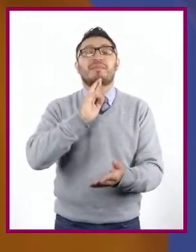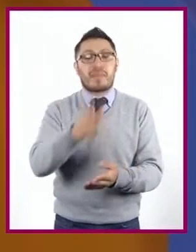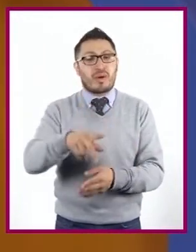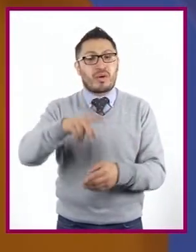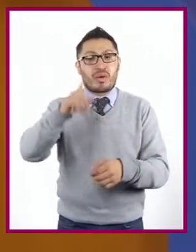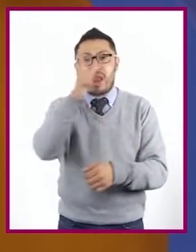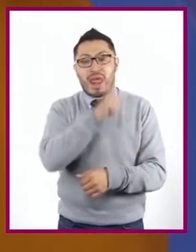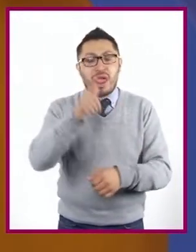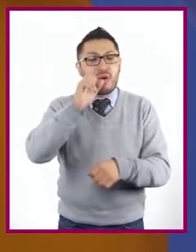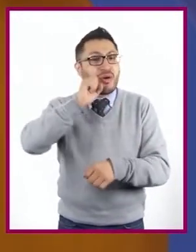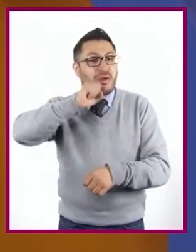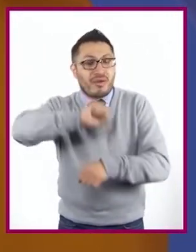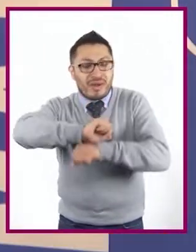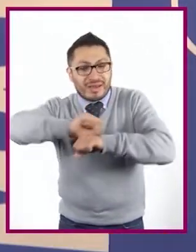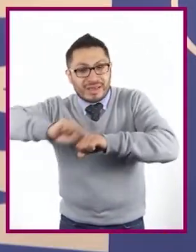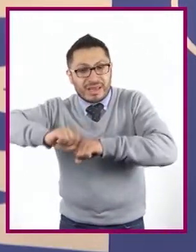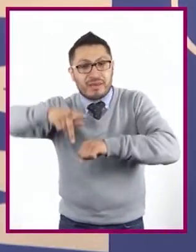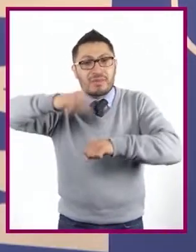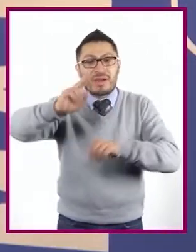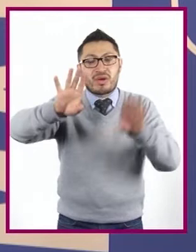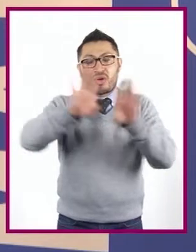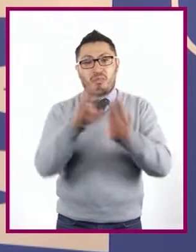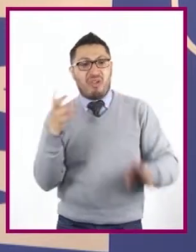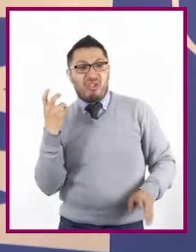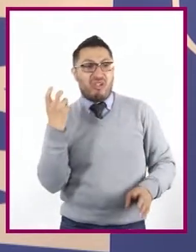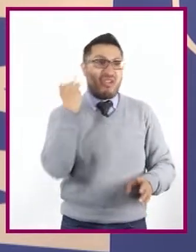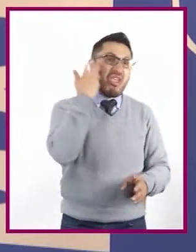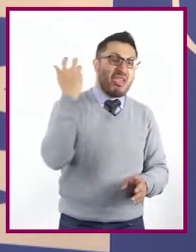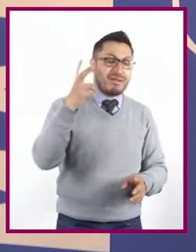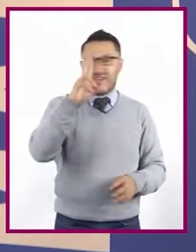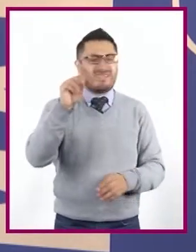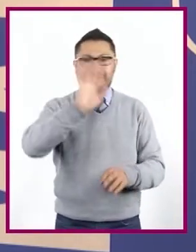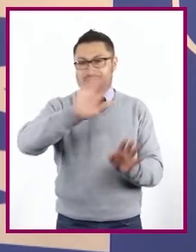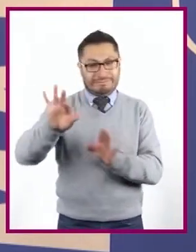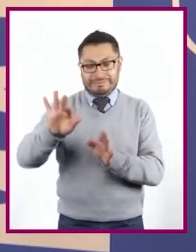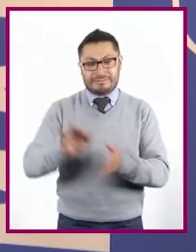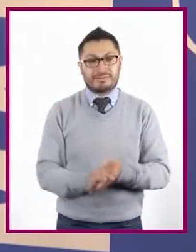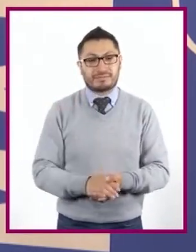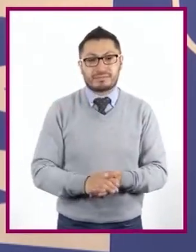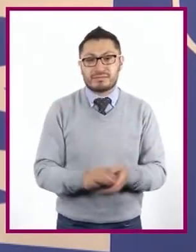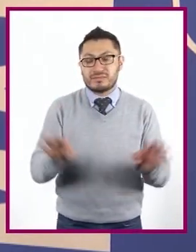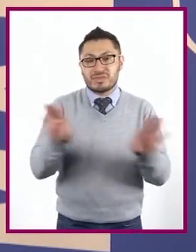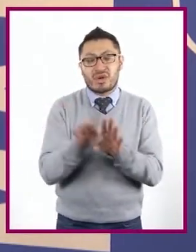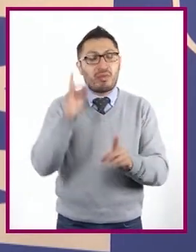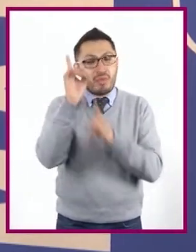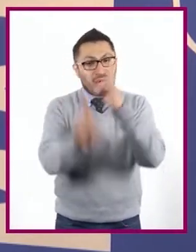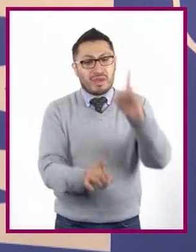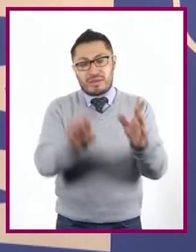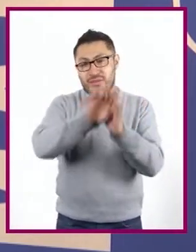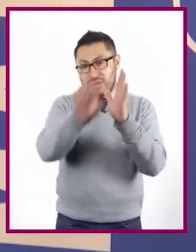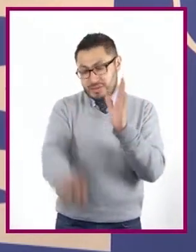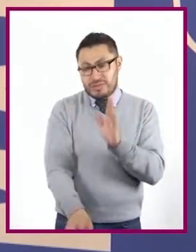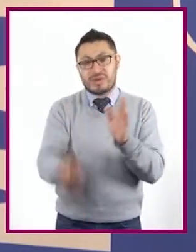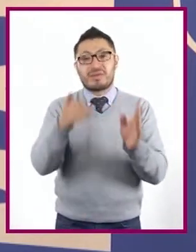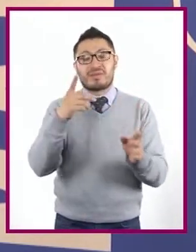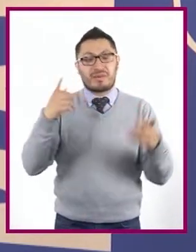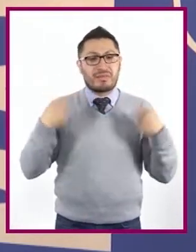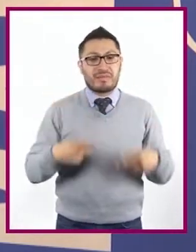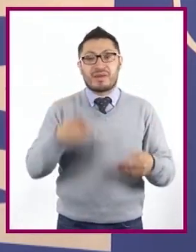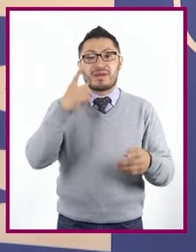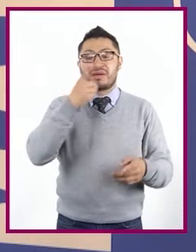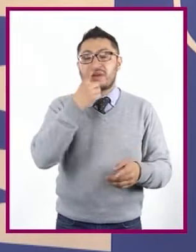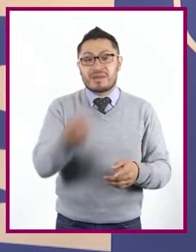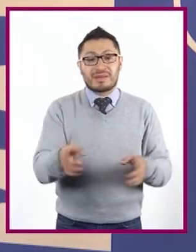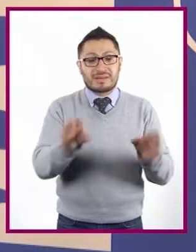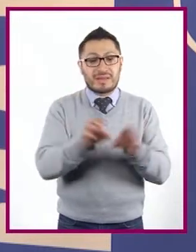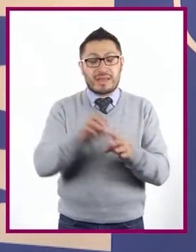sin caer en modismos. Como cuando en una crónica deportiva el periodista escribe: al término del encuentro, la